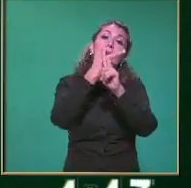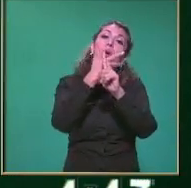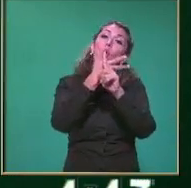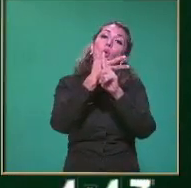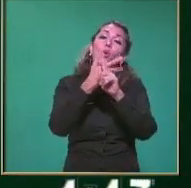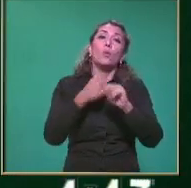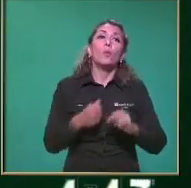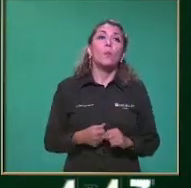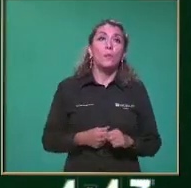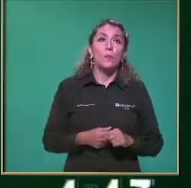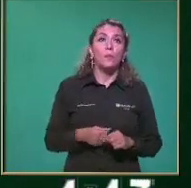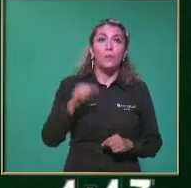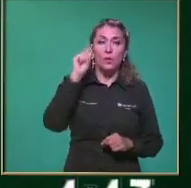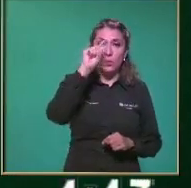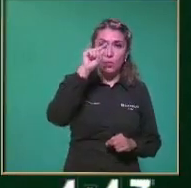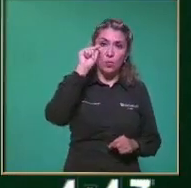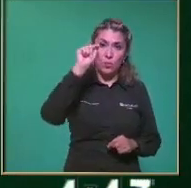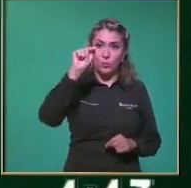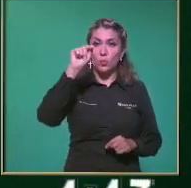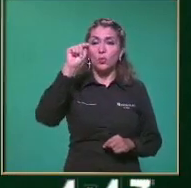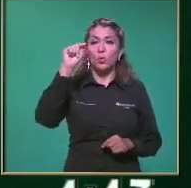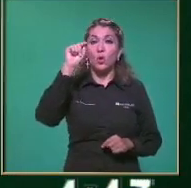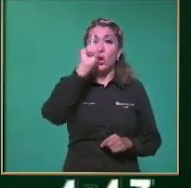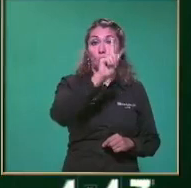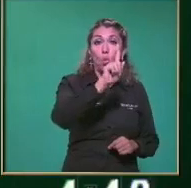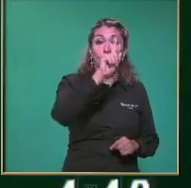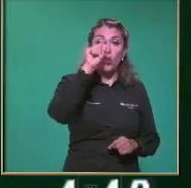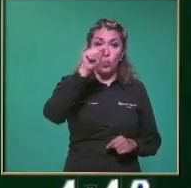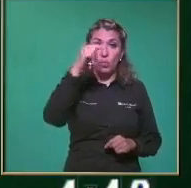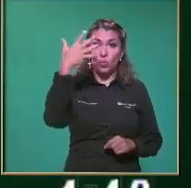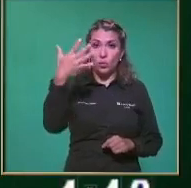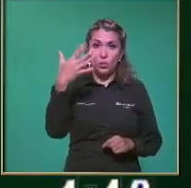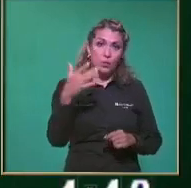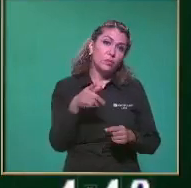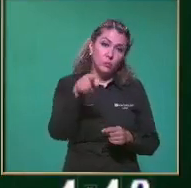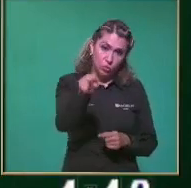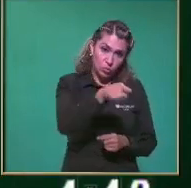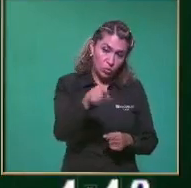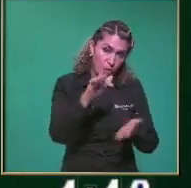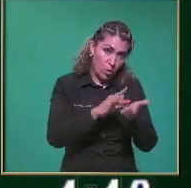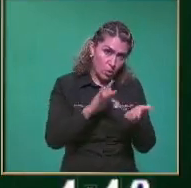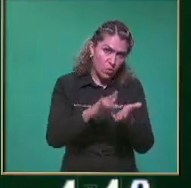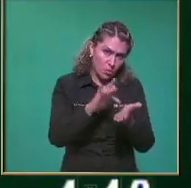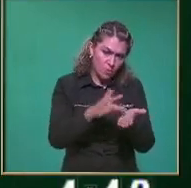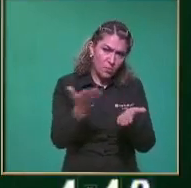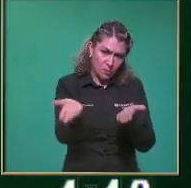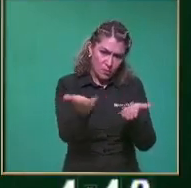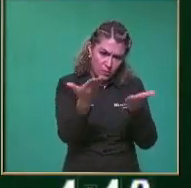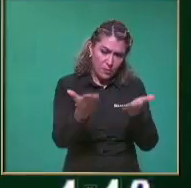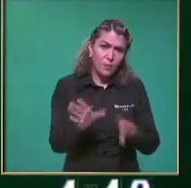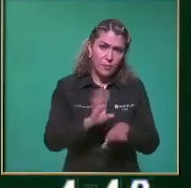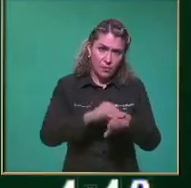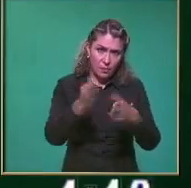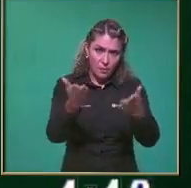dar 1.5. Hay que hacerlo en la calculadora, yo aquí no tengo calculadora, pero ustedes yo creo que sí ahí en la